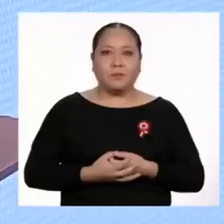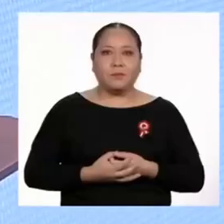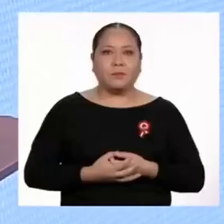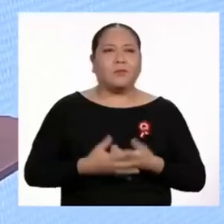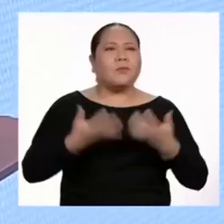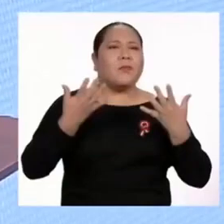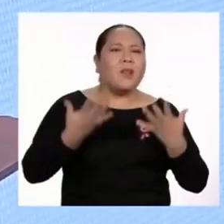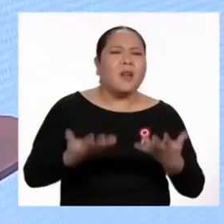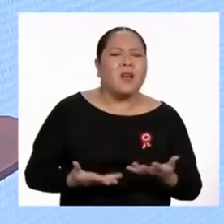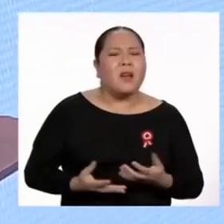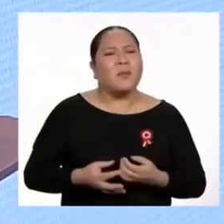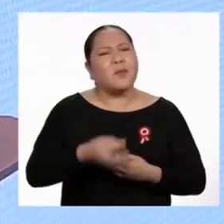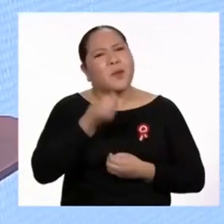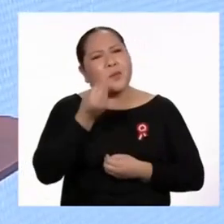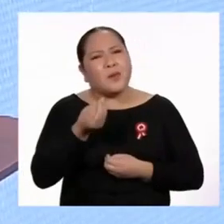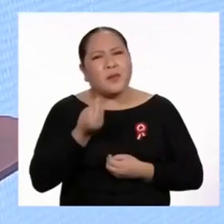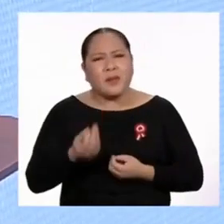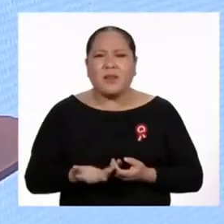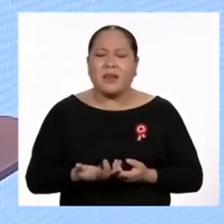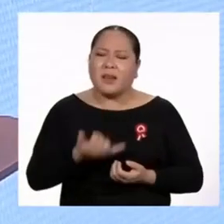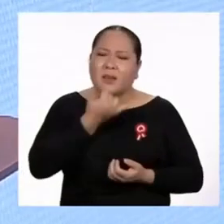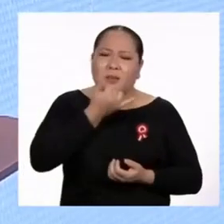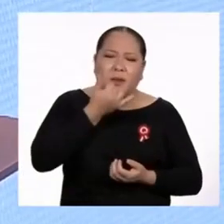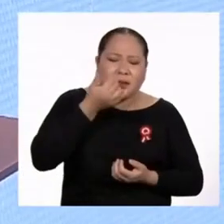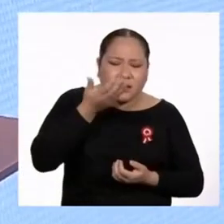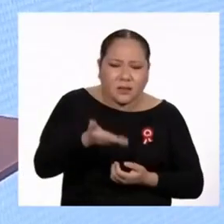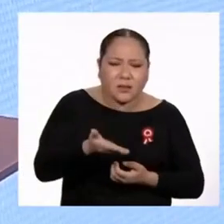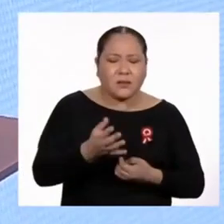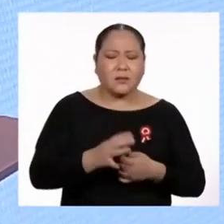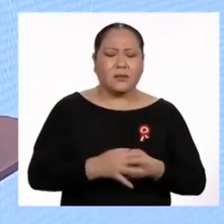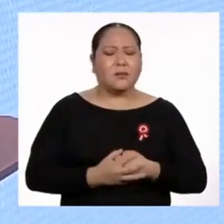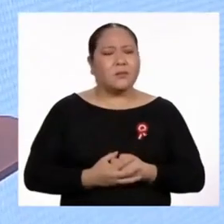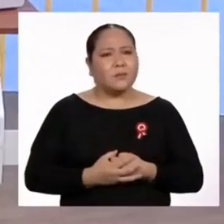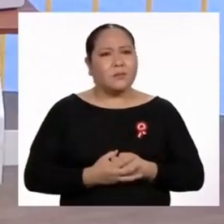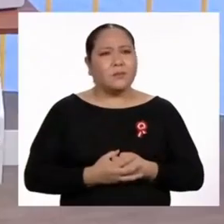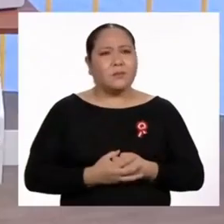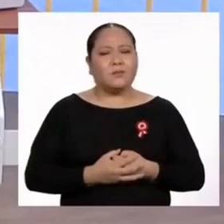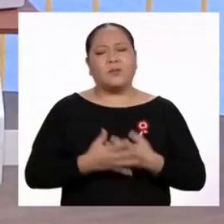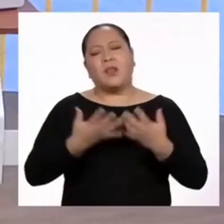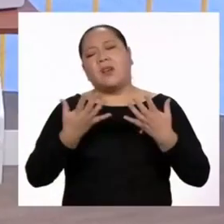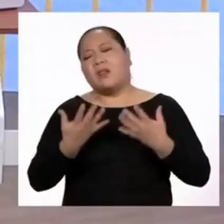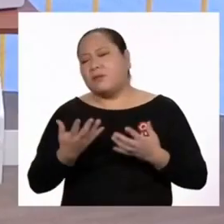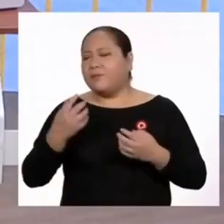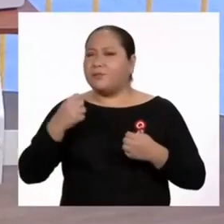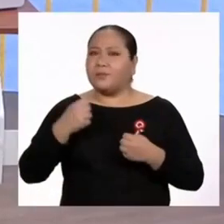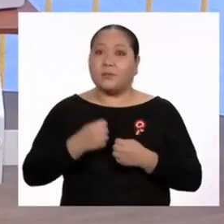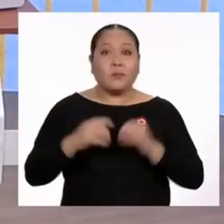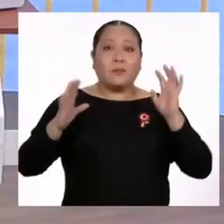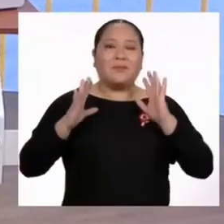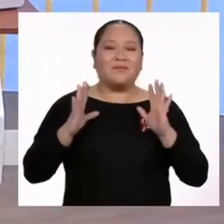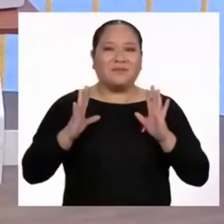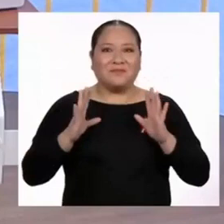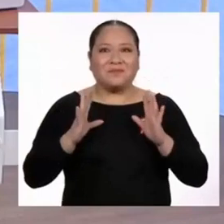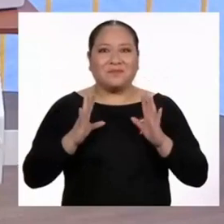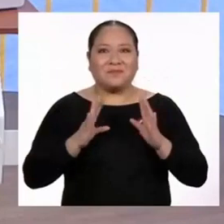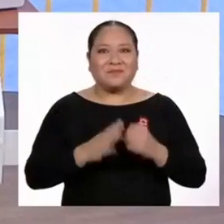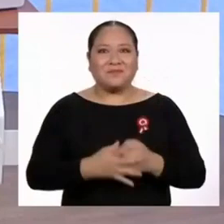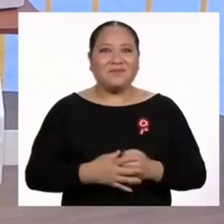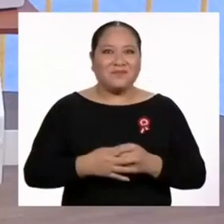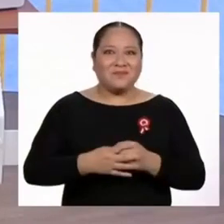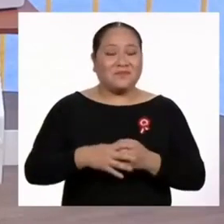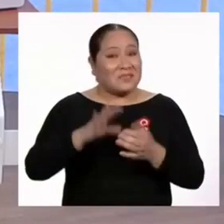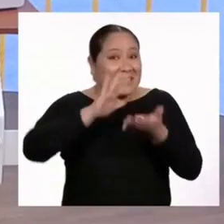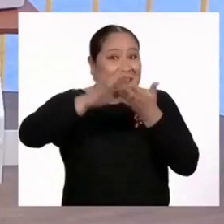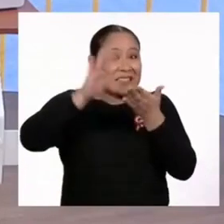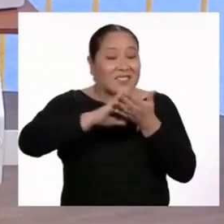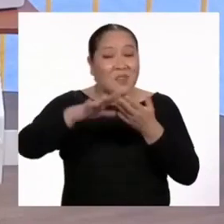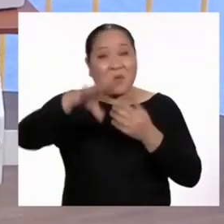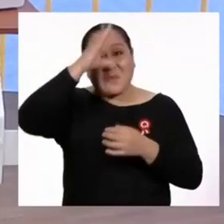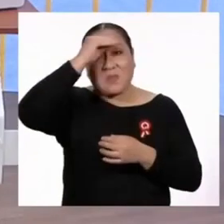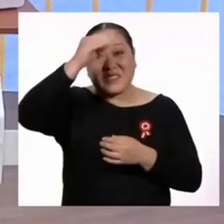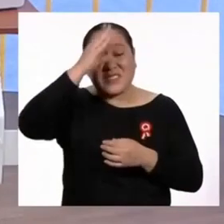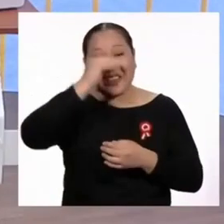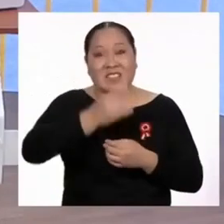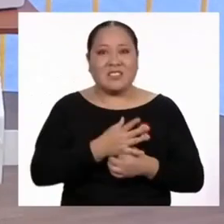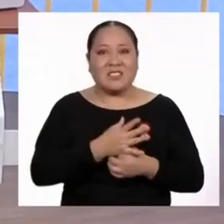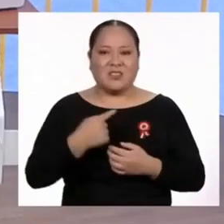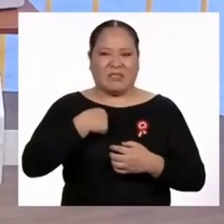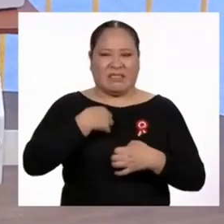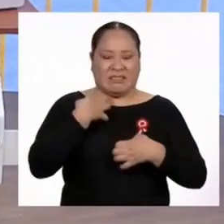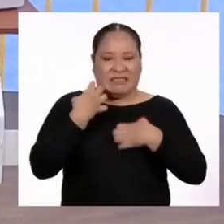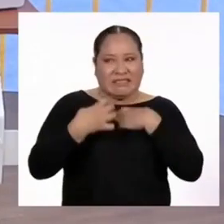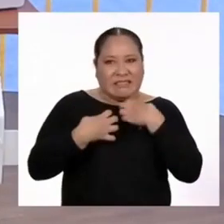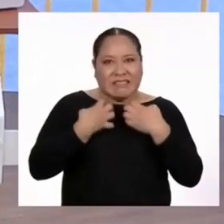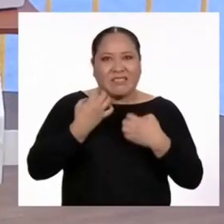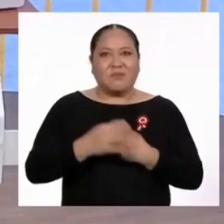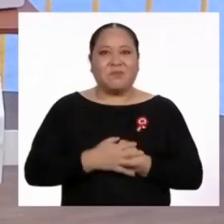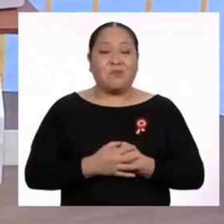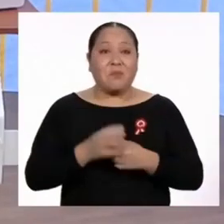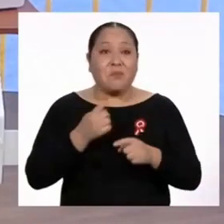¡Ay, pero por qué pasa esto! ¡Ah! ¡Ay! Disculpen, chicos y chicas, que esté renegando,